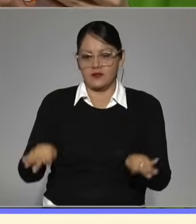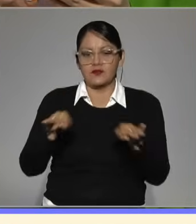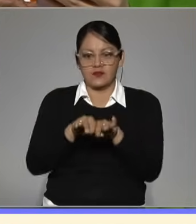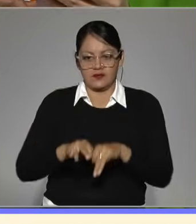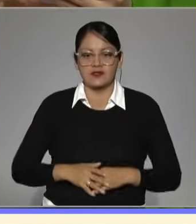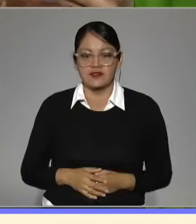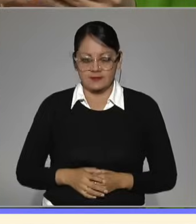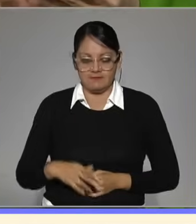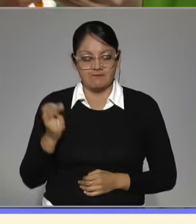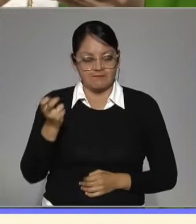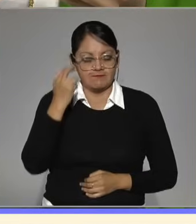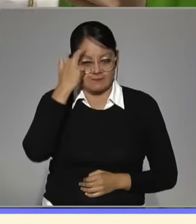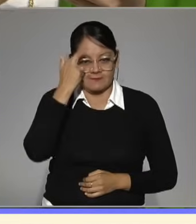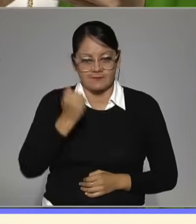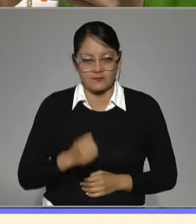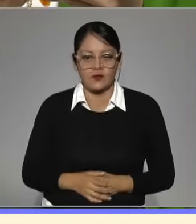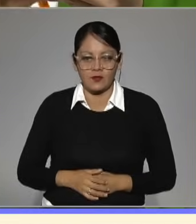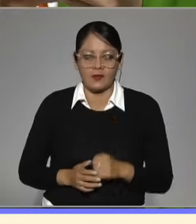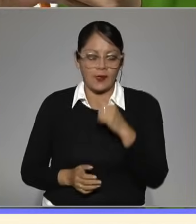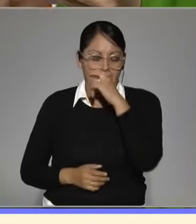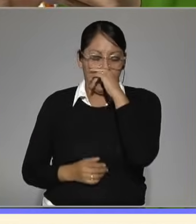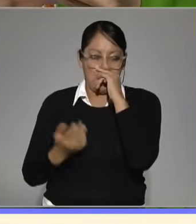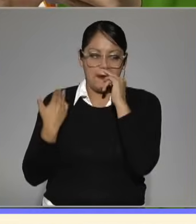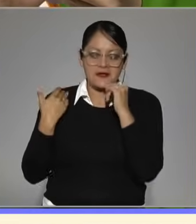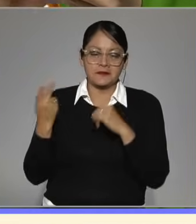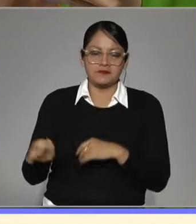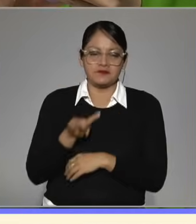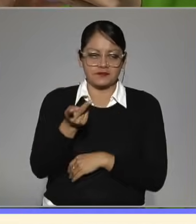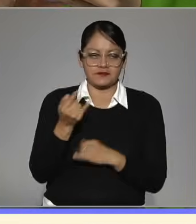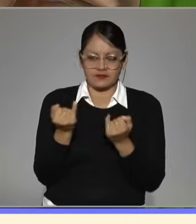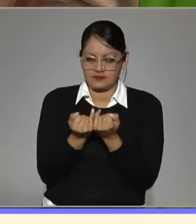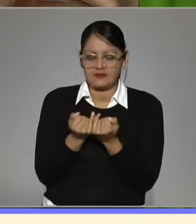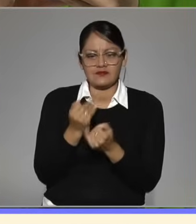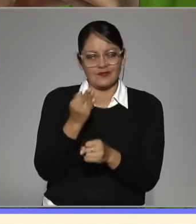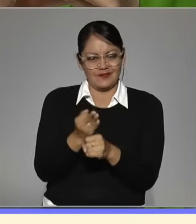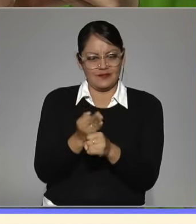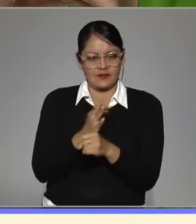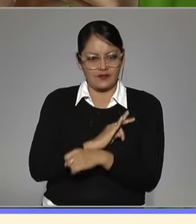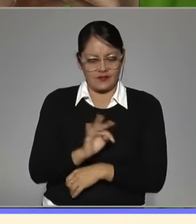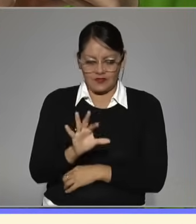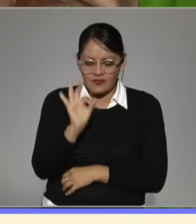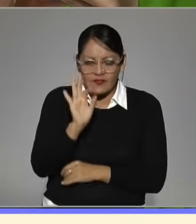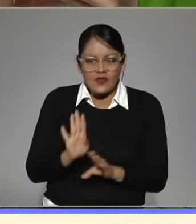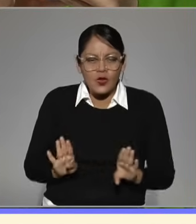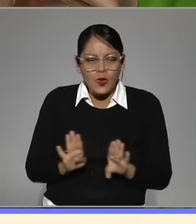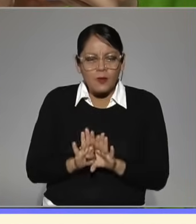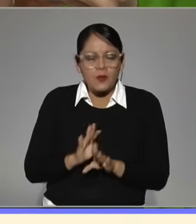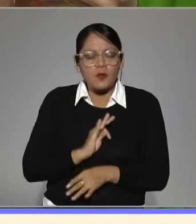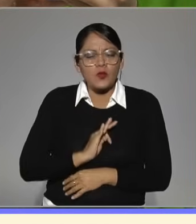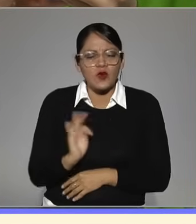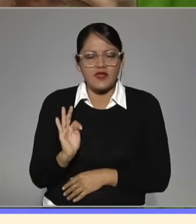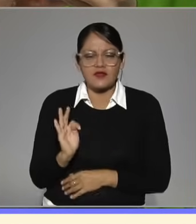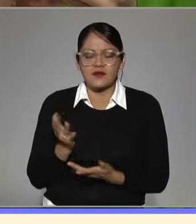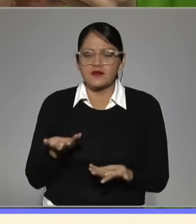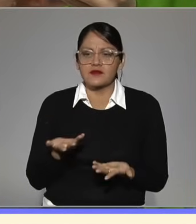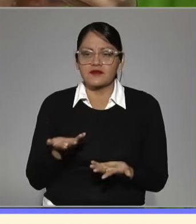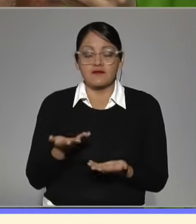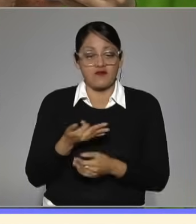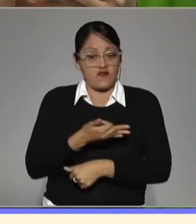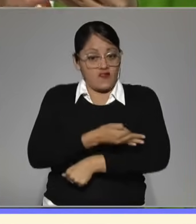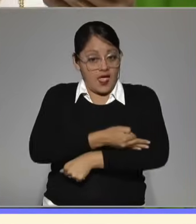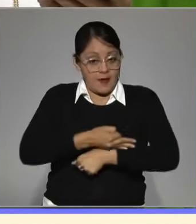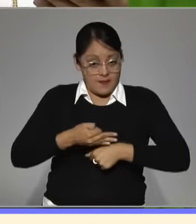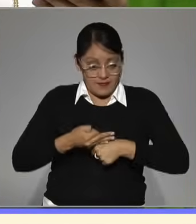importante. Así es cierto. Efectivamente. De hecho, hace rato nos preguntaban, ahorita igual y lo puedo encontrar, pero ¿cómo pueden hacer las